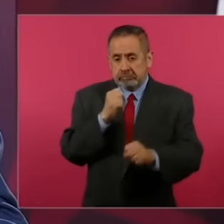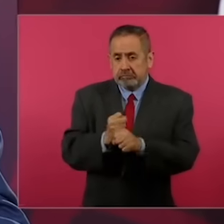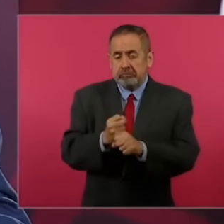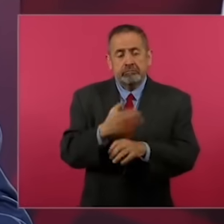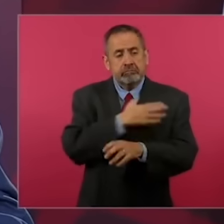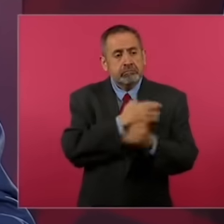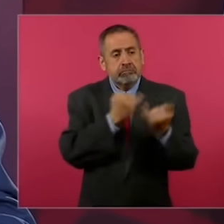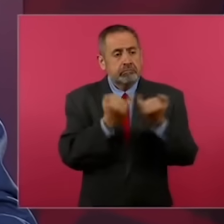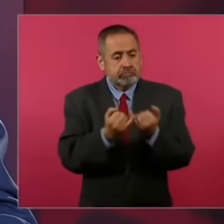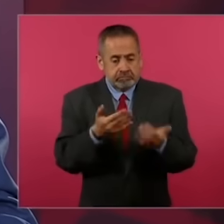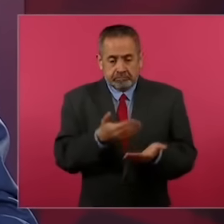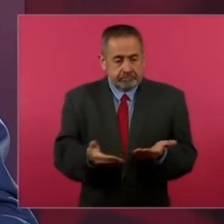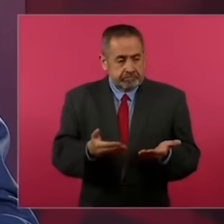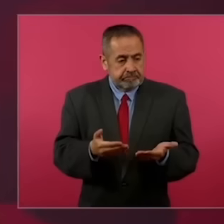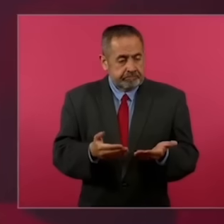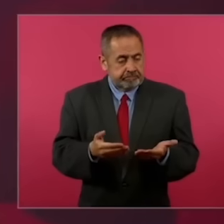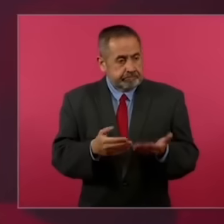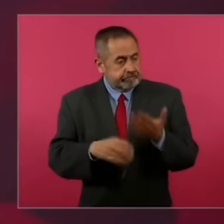en nuestro país.